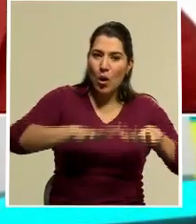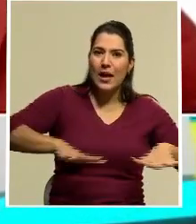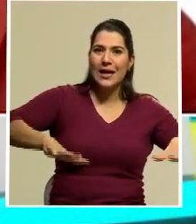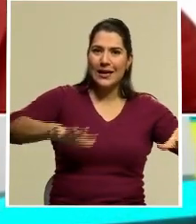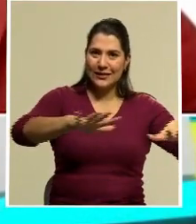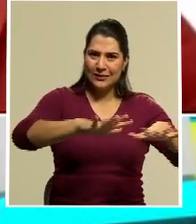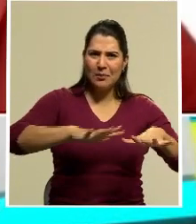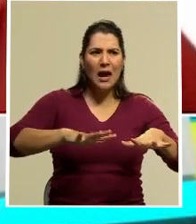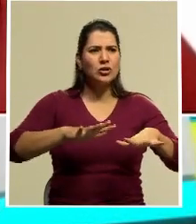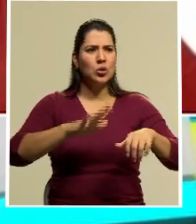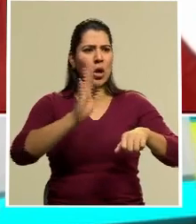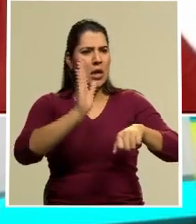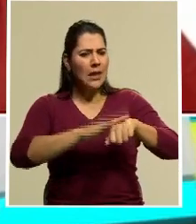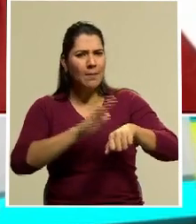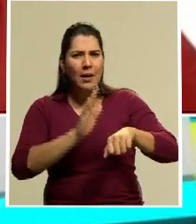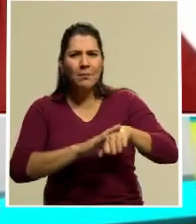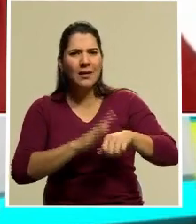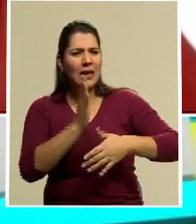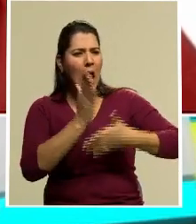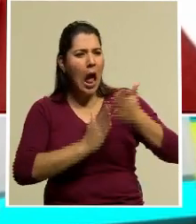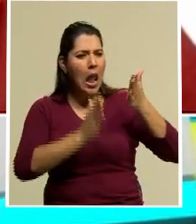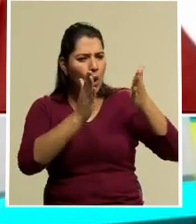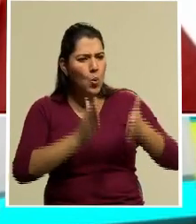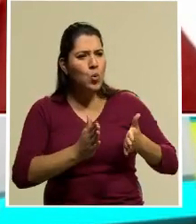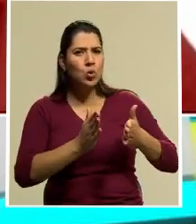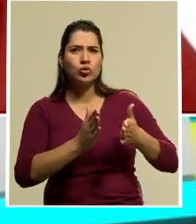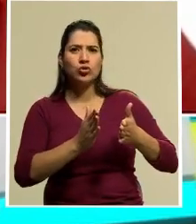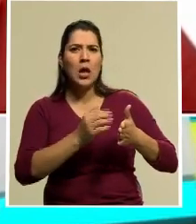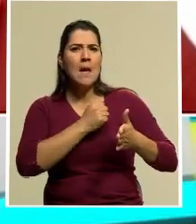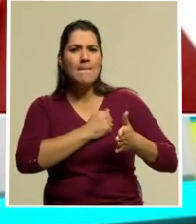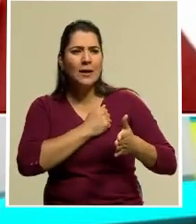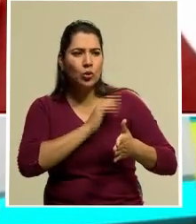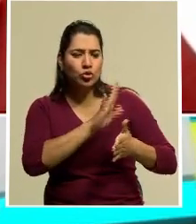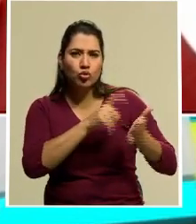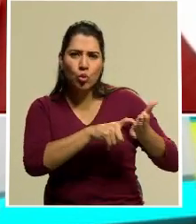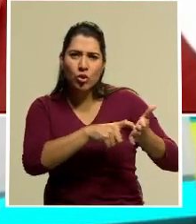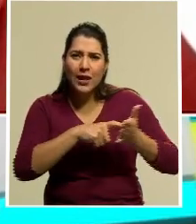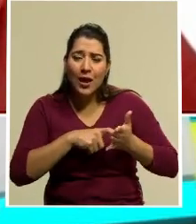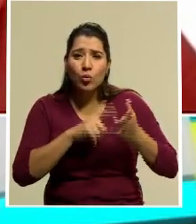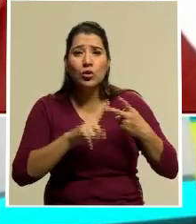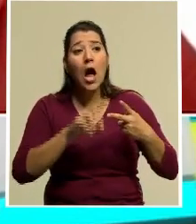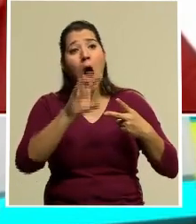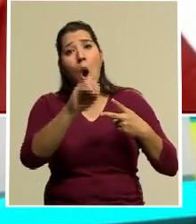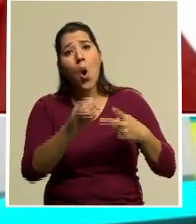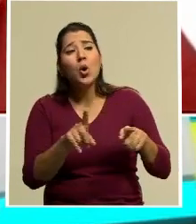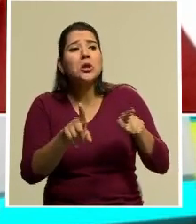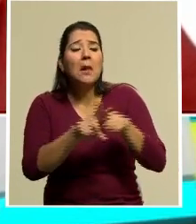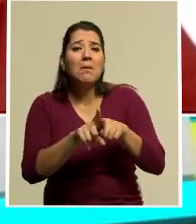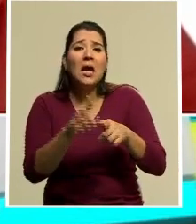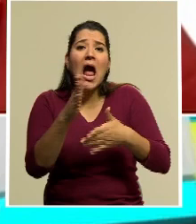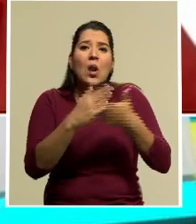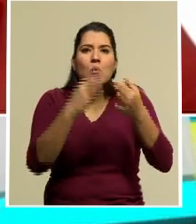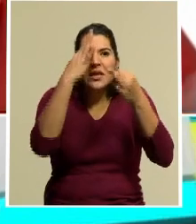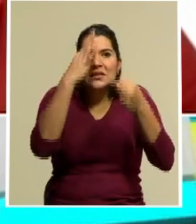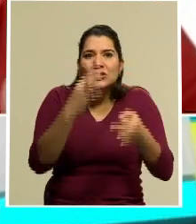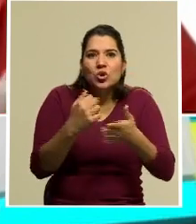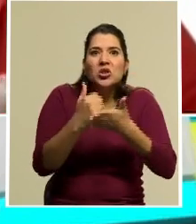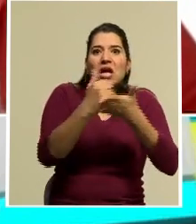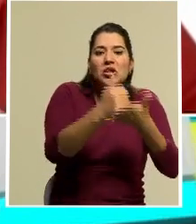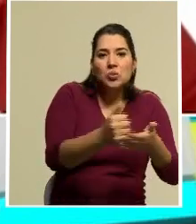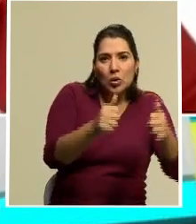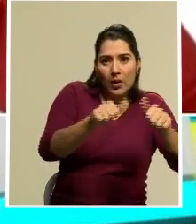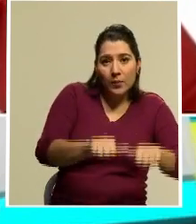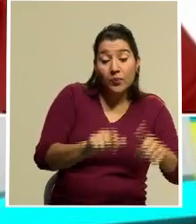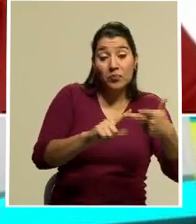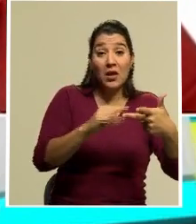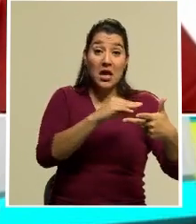amnistías en algunos casos y en otros también acciones de salvamento, y hay